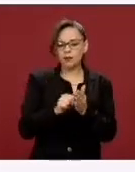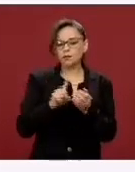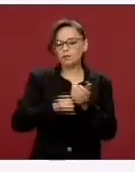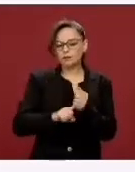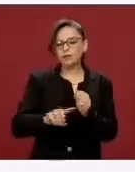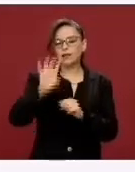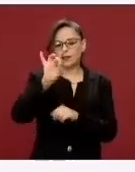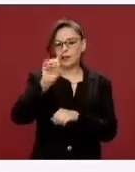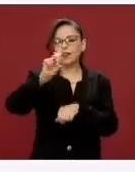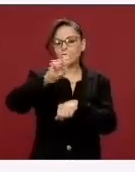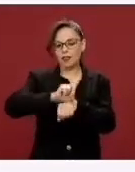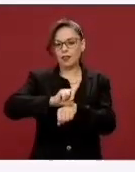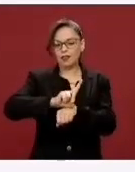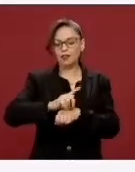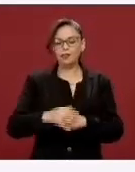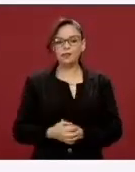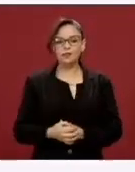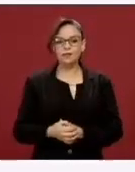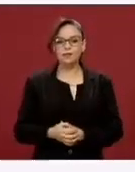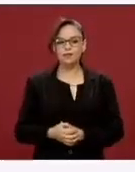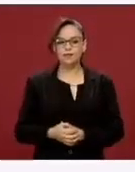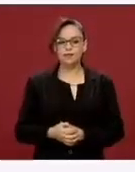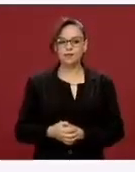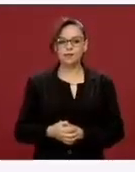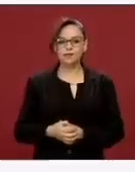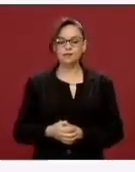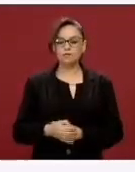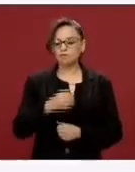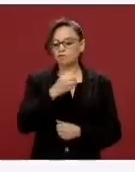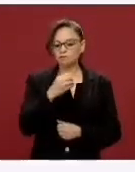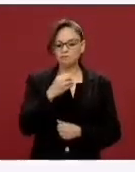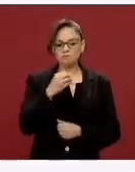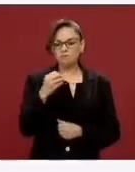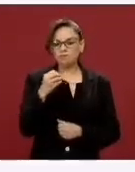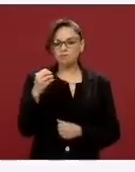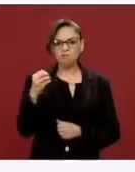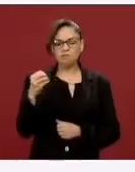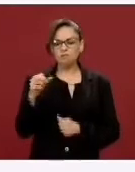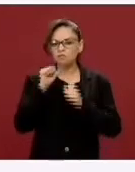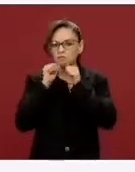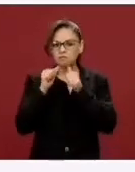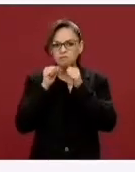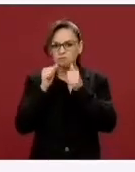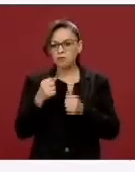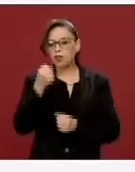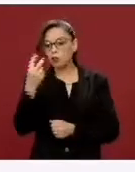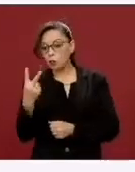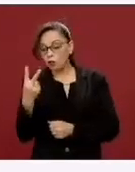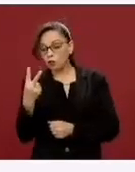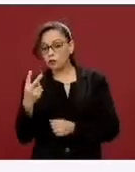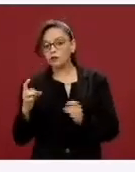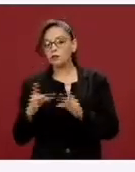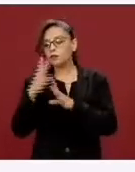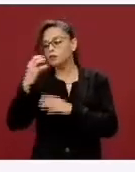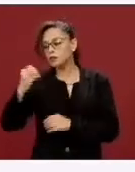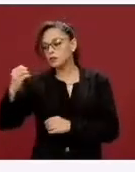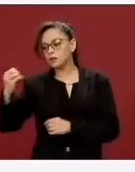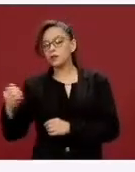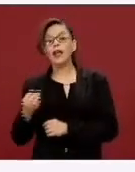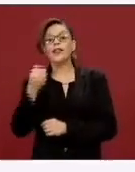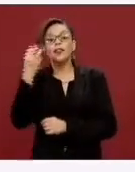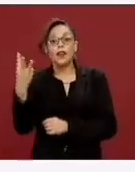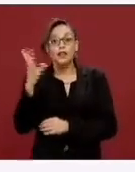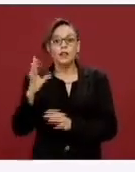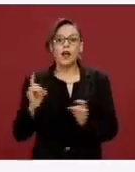tuvimos un caso, ninguno, ninguno, ninguno, 2 casos, ninguno, ninguno, ninguno, 3 casos, ninguno,